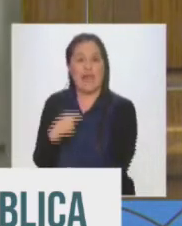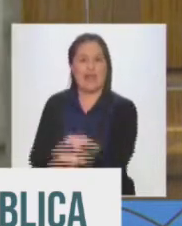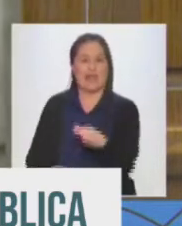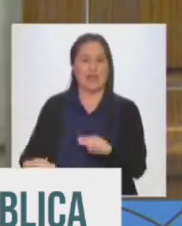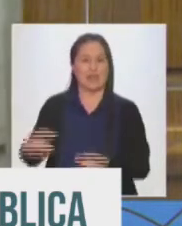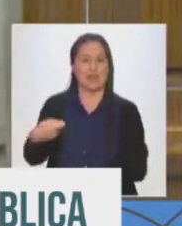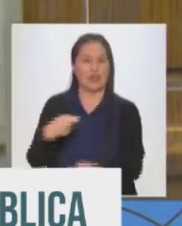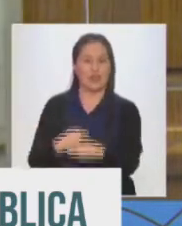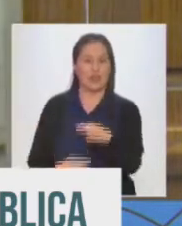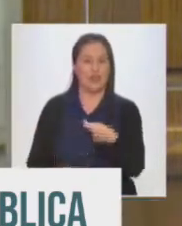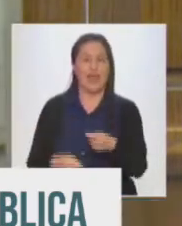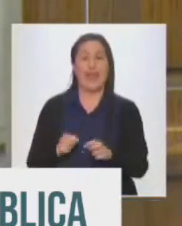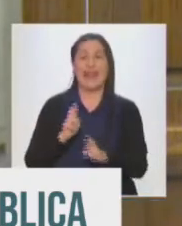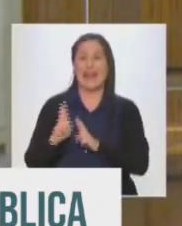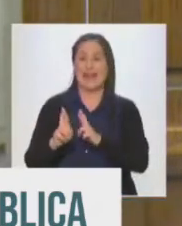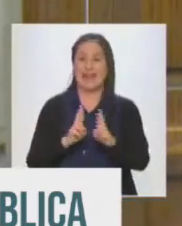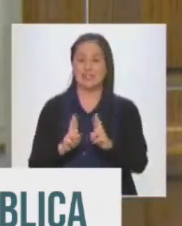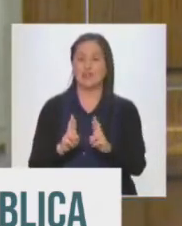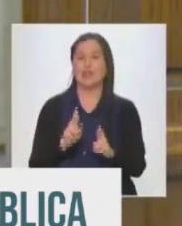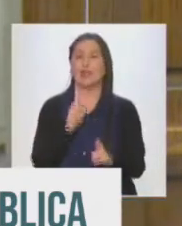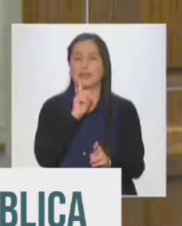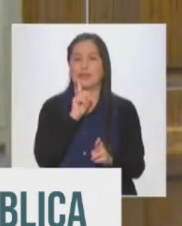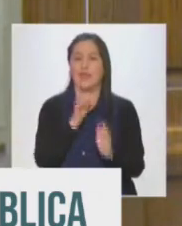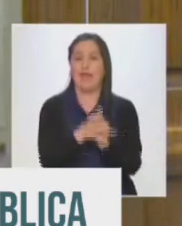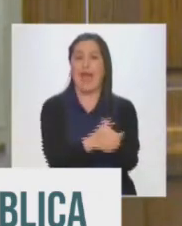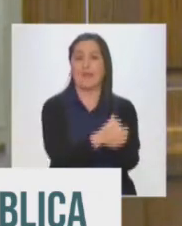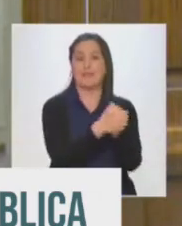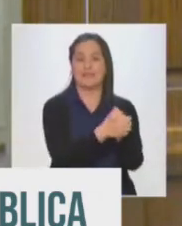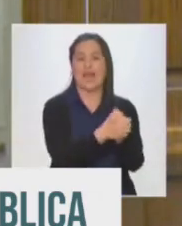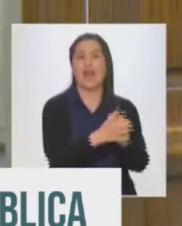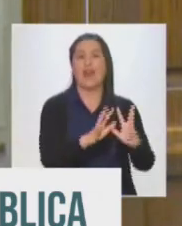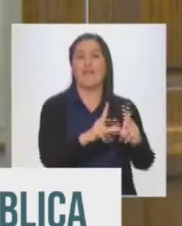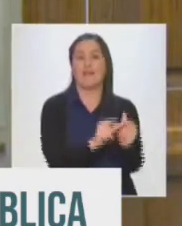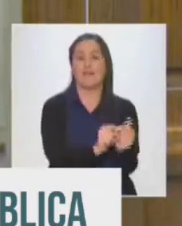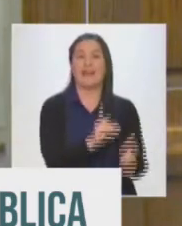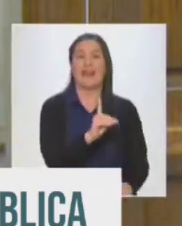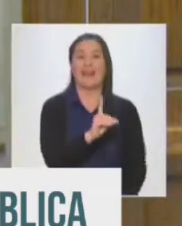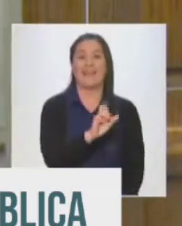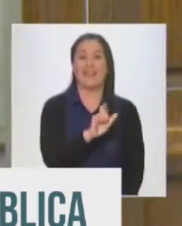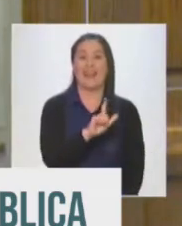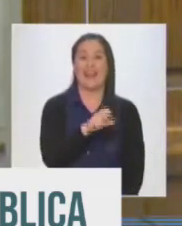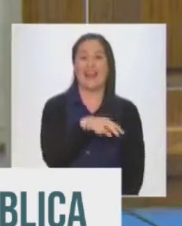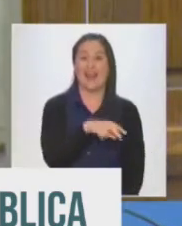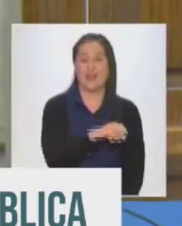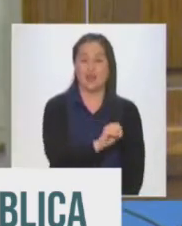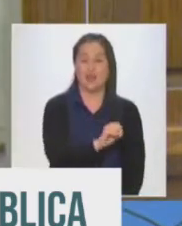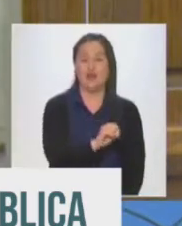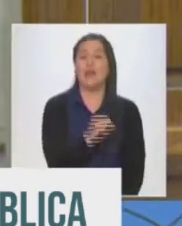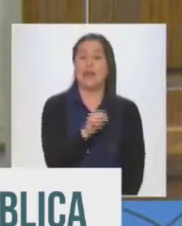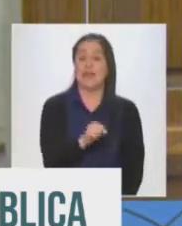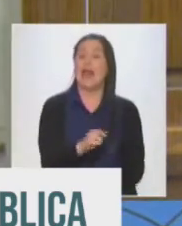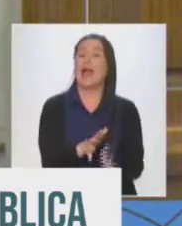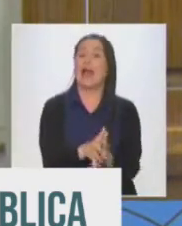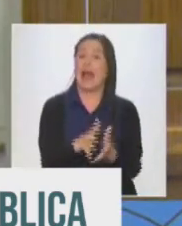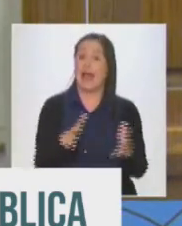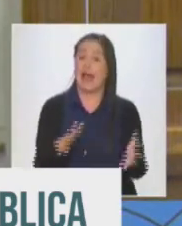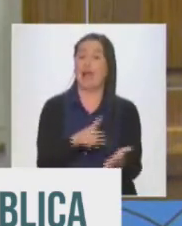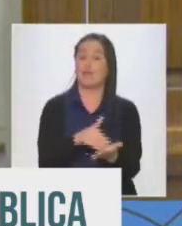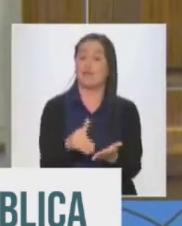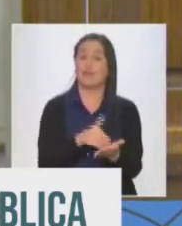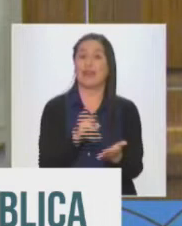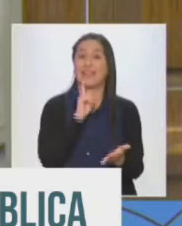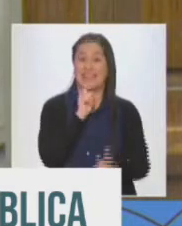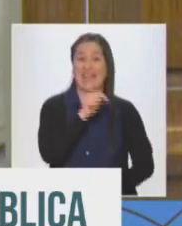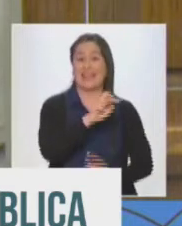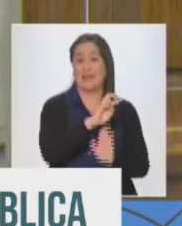sostener, dada la relación de amistad con la familia Delano y la envergadura que tiene este proyecto. Es más,